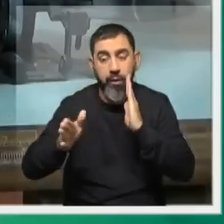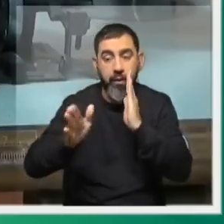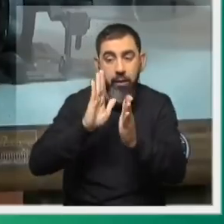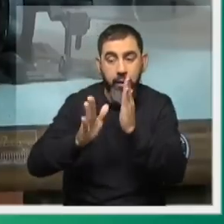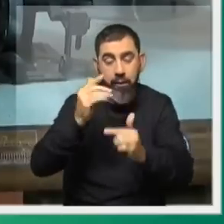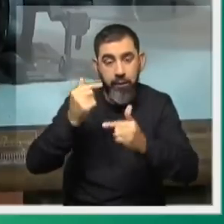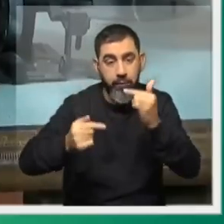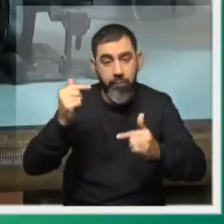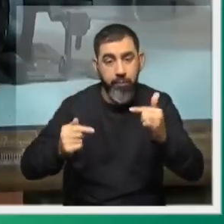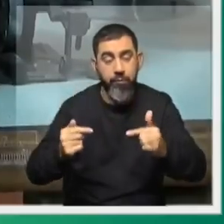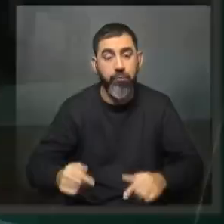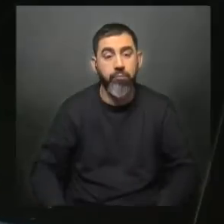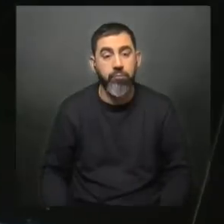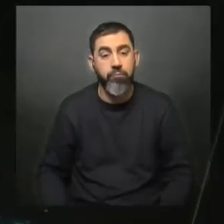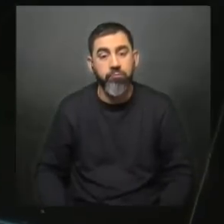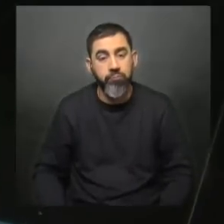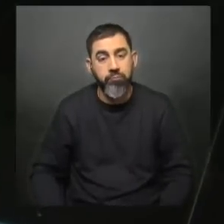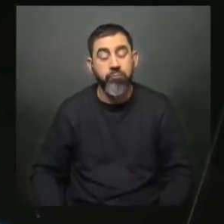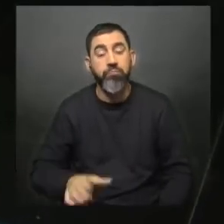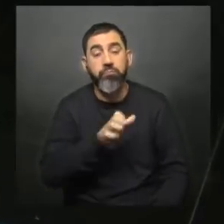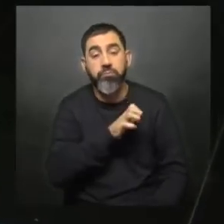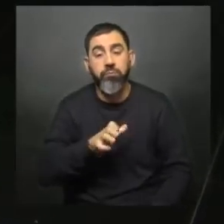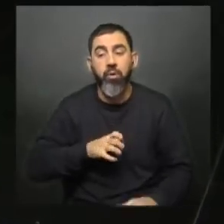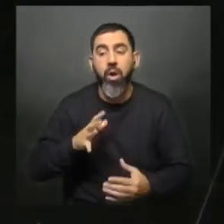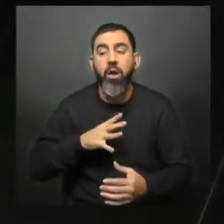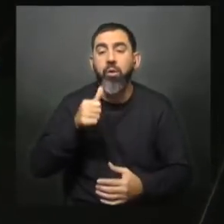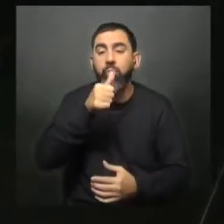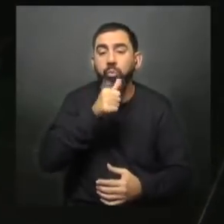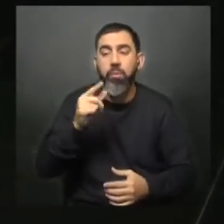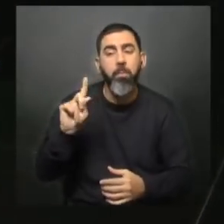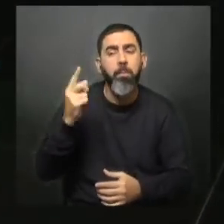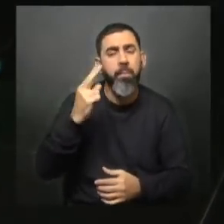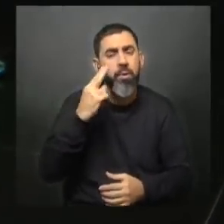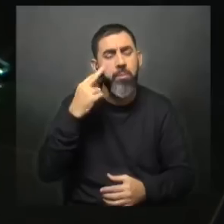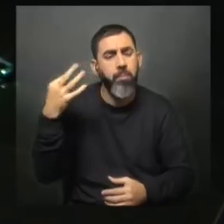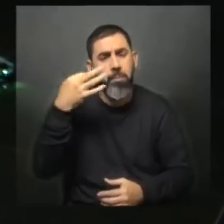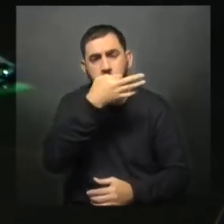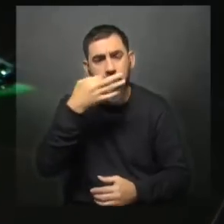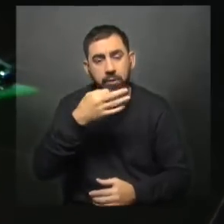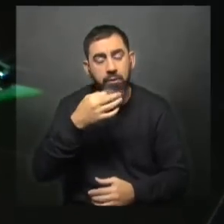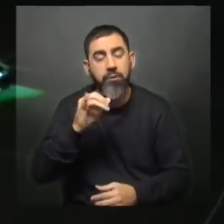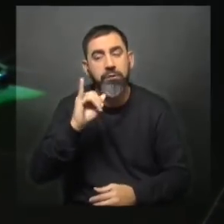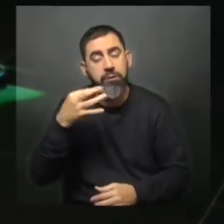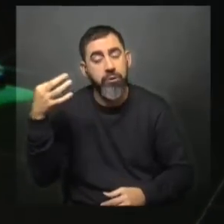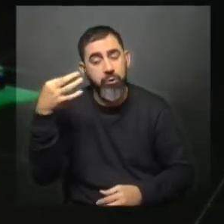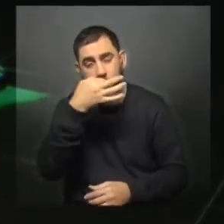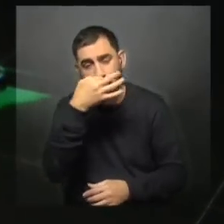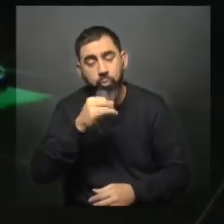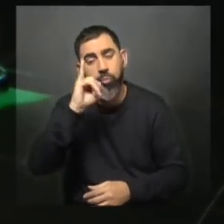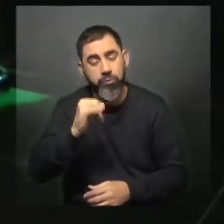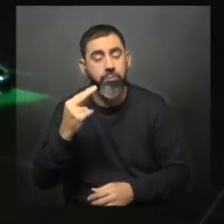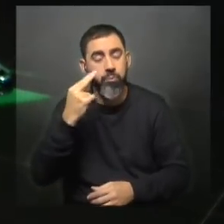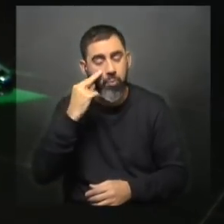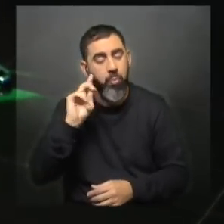que tiene en este momento el estado para ofrecer es uno de los principales problemas de consumo el consumo de drogas sí